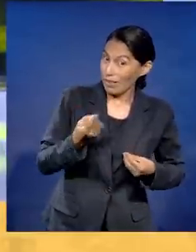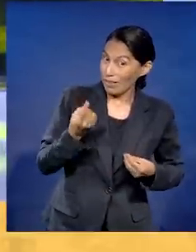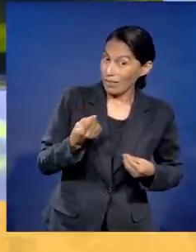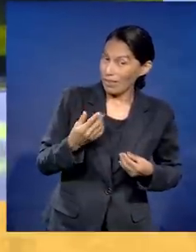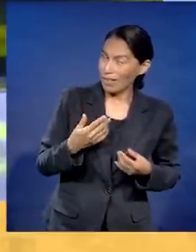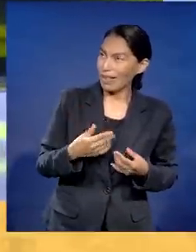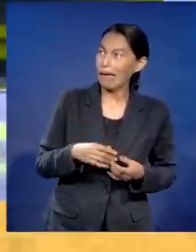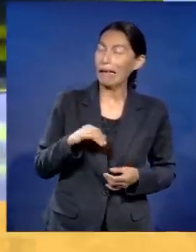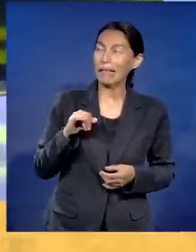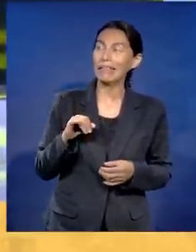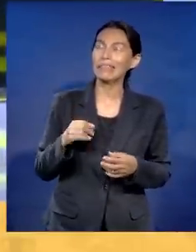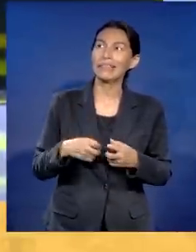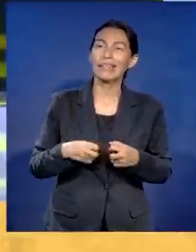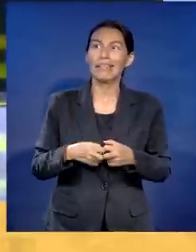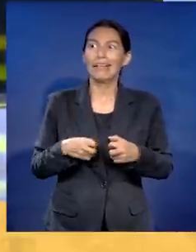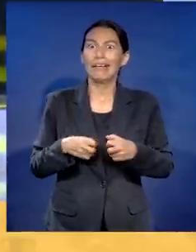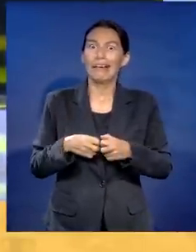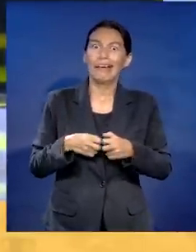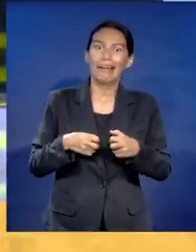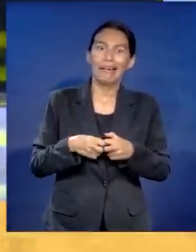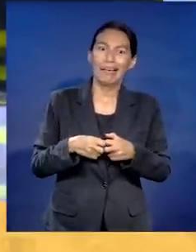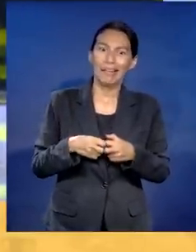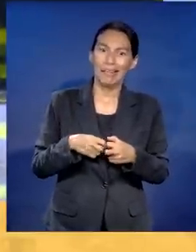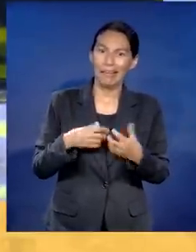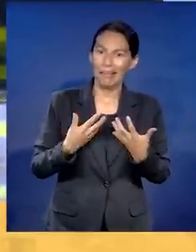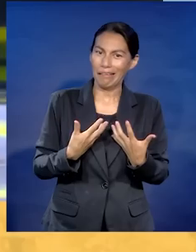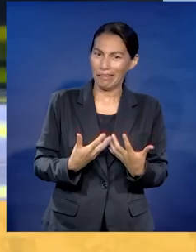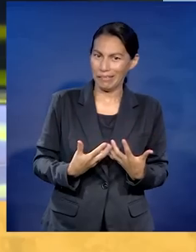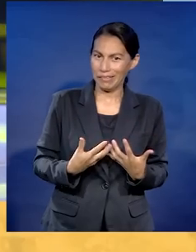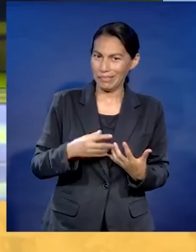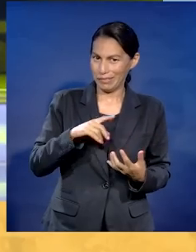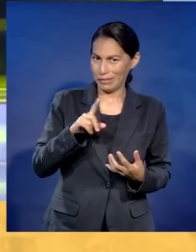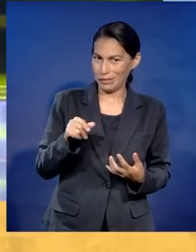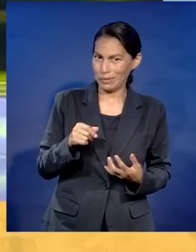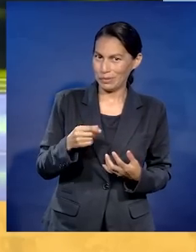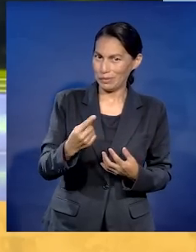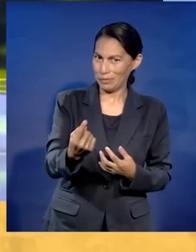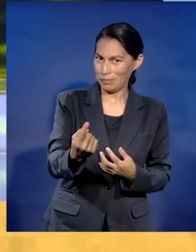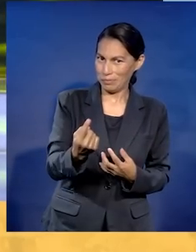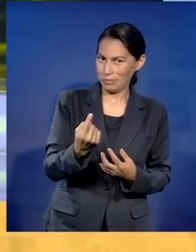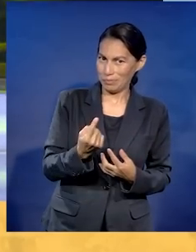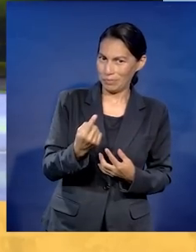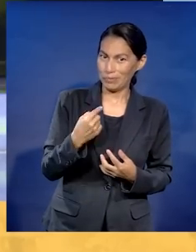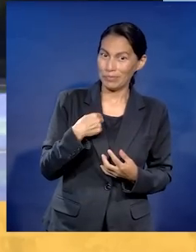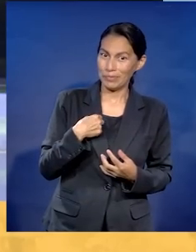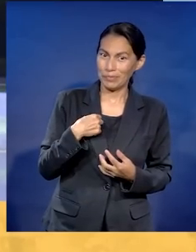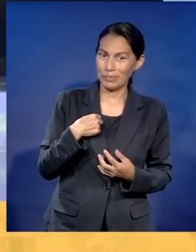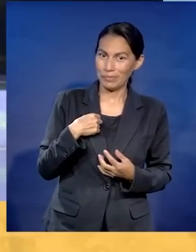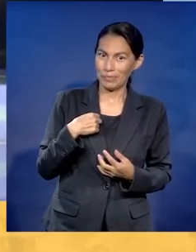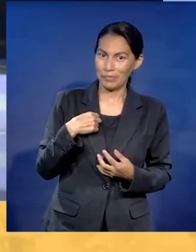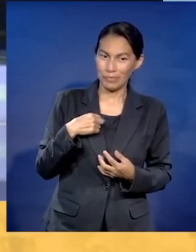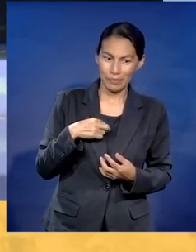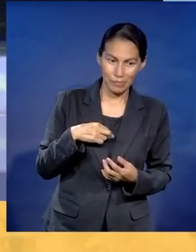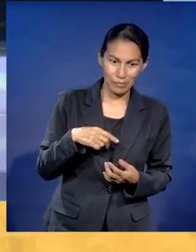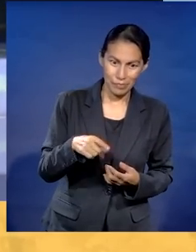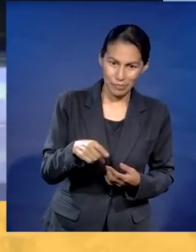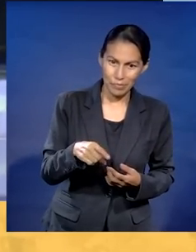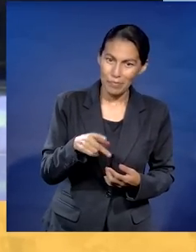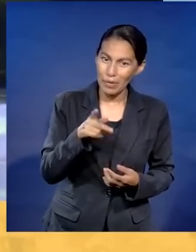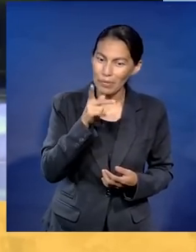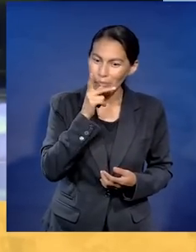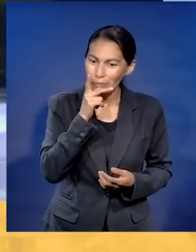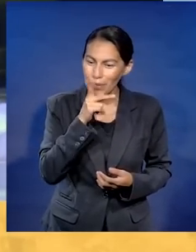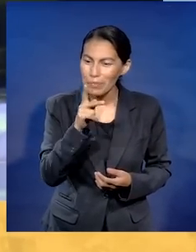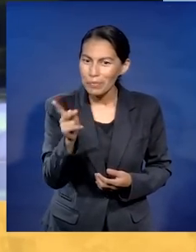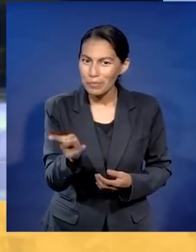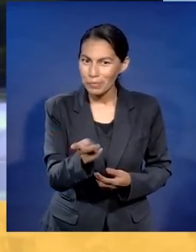tu vida. Y el muchacho, sí, pastor, sí, sí, sí. Luego, cuando se acercan, yo todavía acostumbro bajar y preguntarle